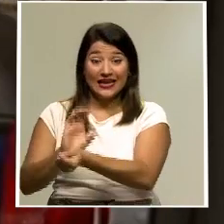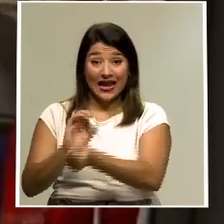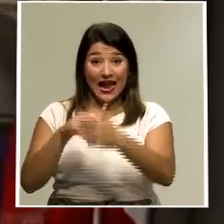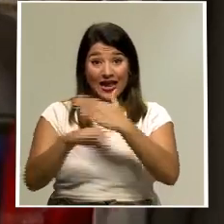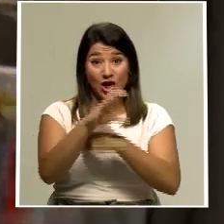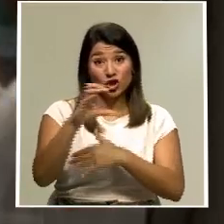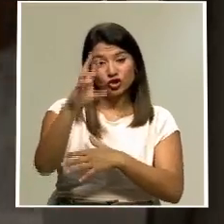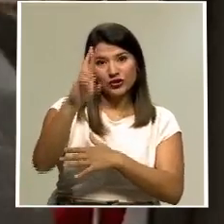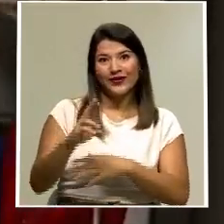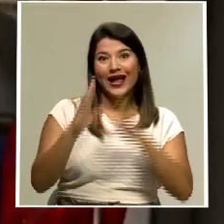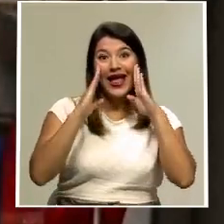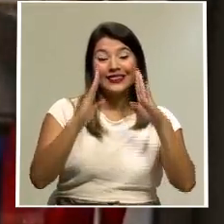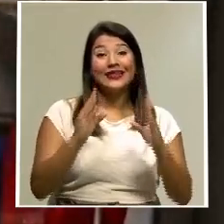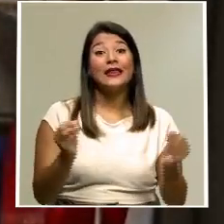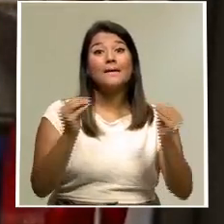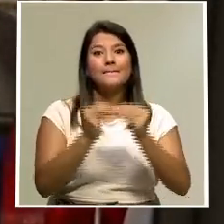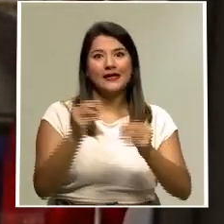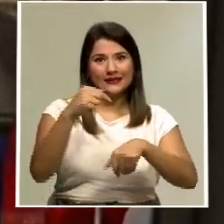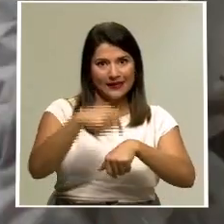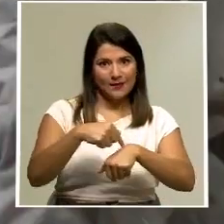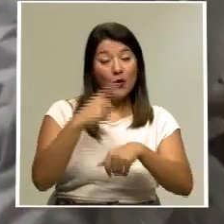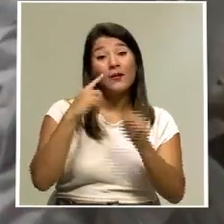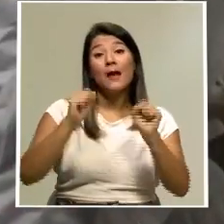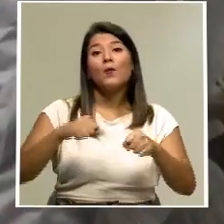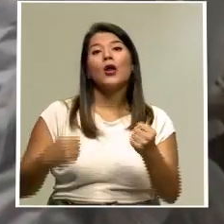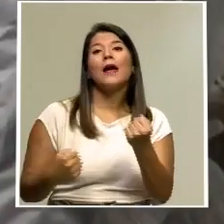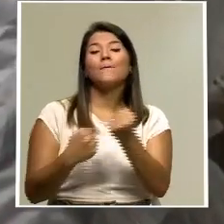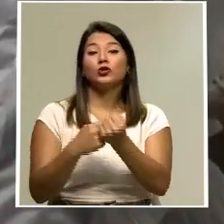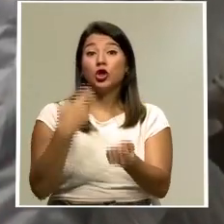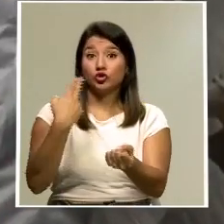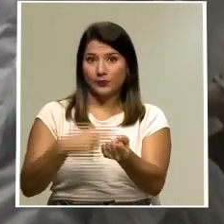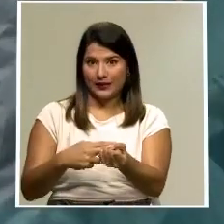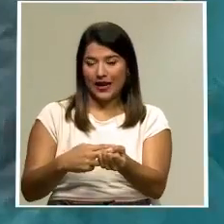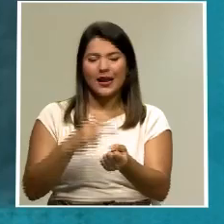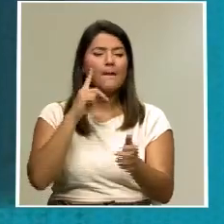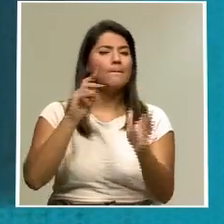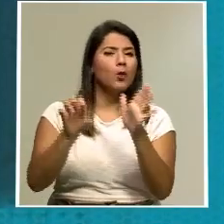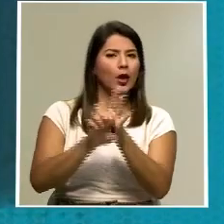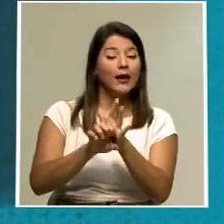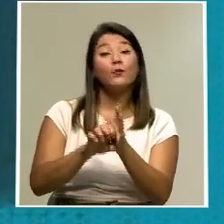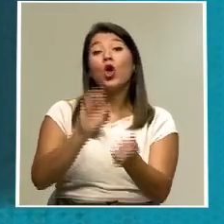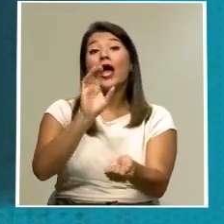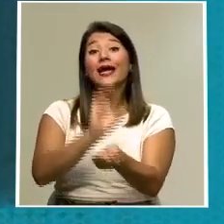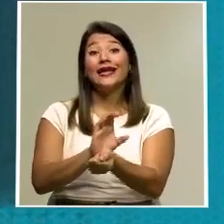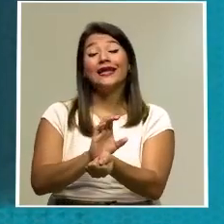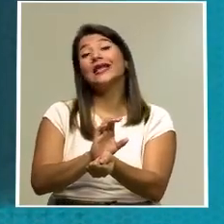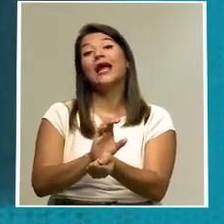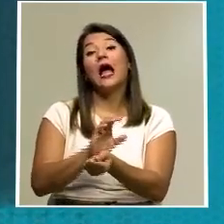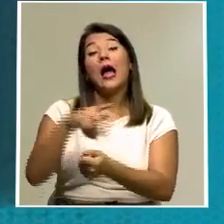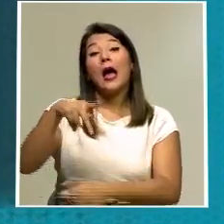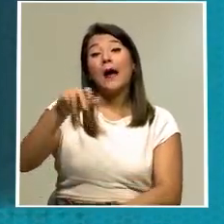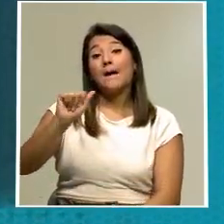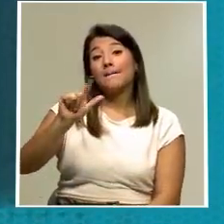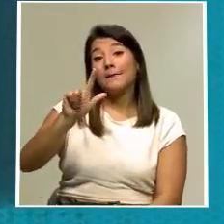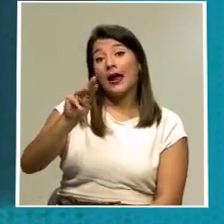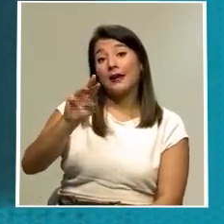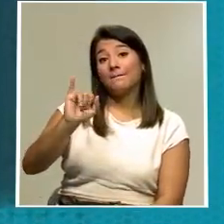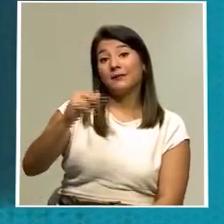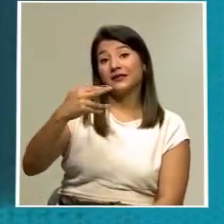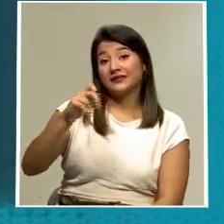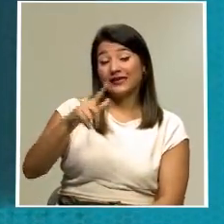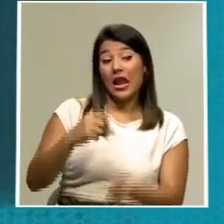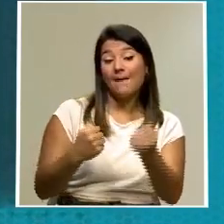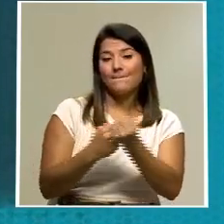ampliando sus horarios para apoyar a los hospitales con mayor demanda. Por ejemplo, el área de salud de Palmichal estará apoyando al